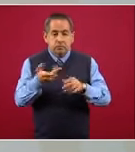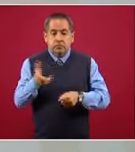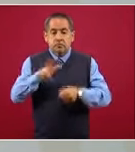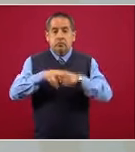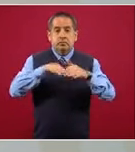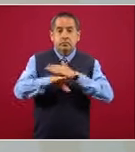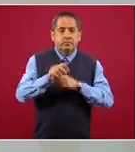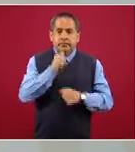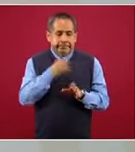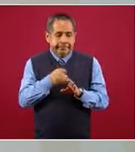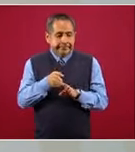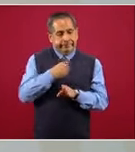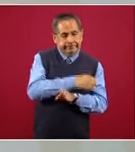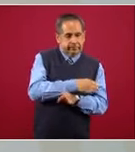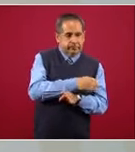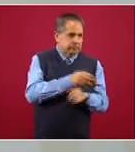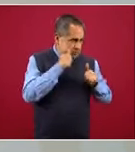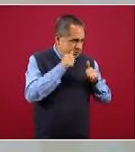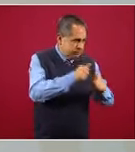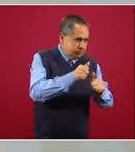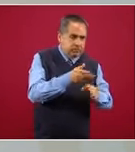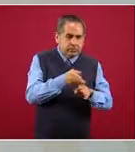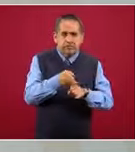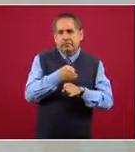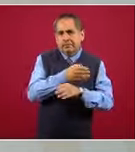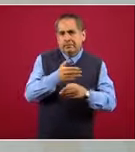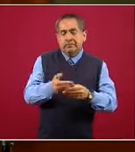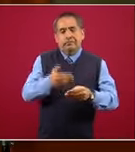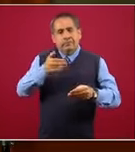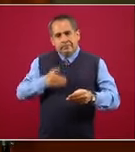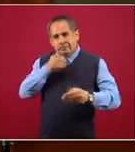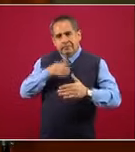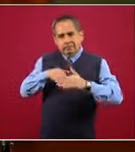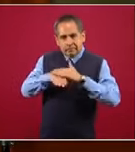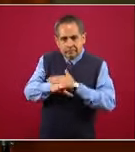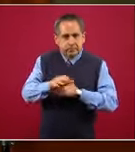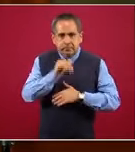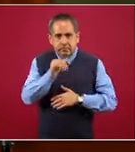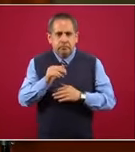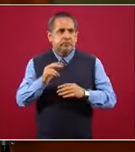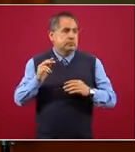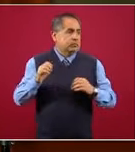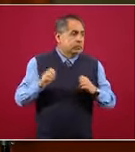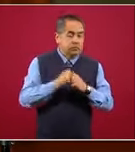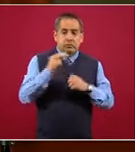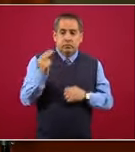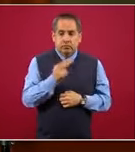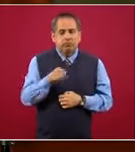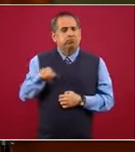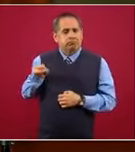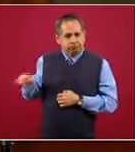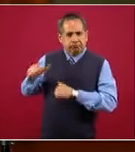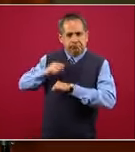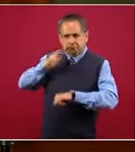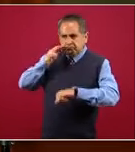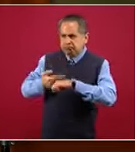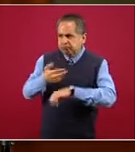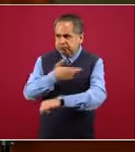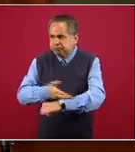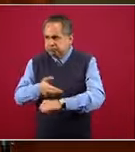prehospitalaria, todo lo que ocurre fuera de los hospitales y que necesita una atención urgente, tiene que estar bien coordinada, bien programada,